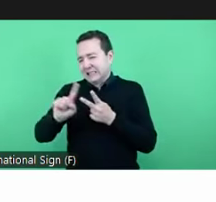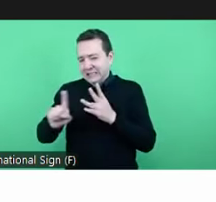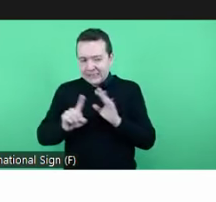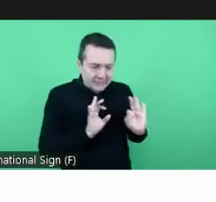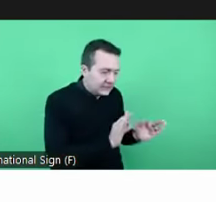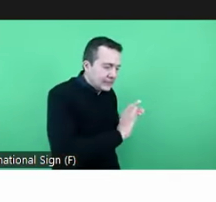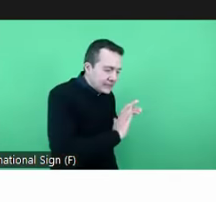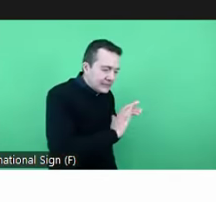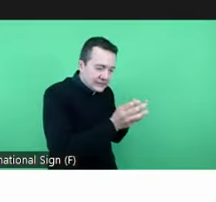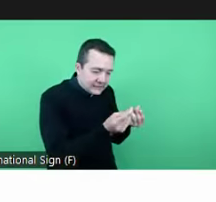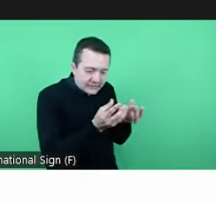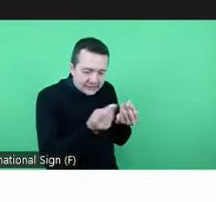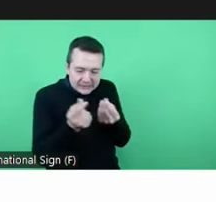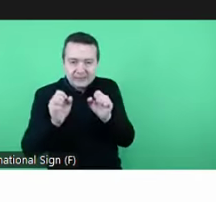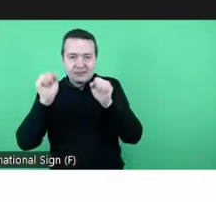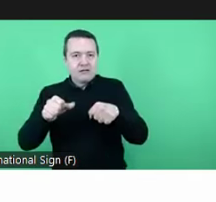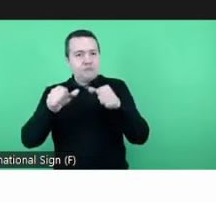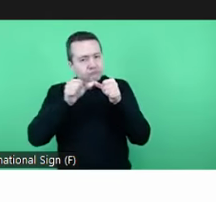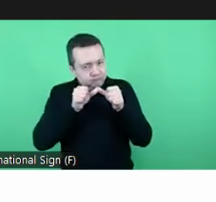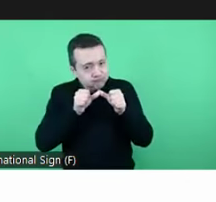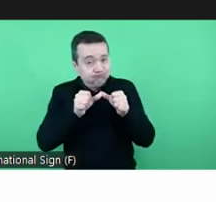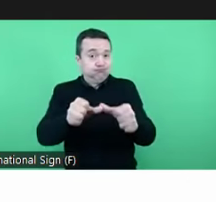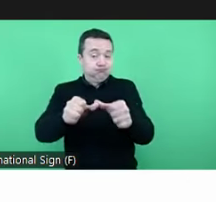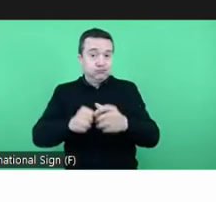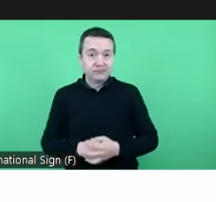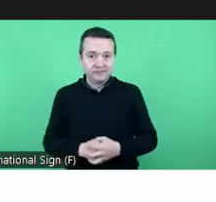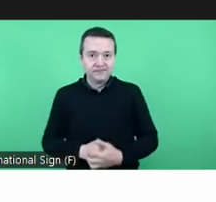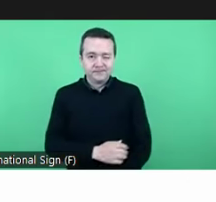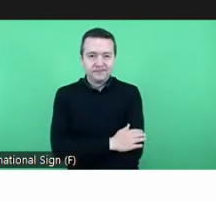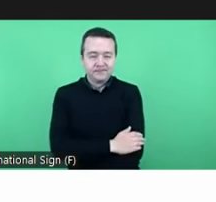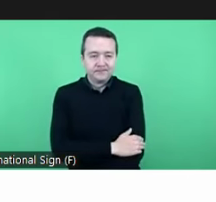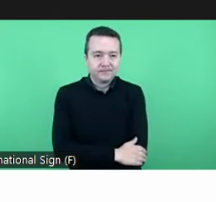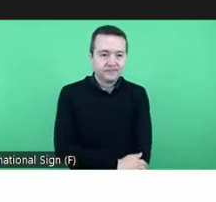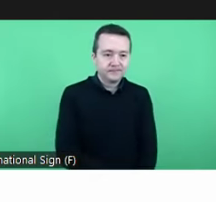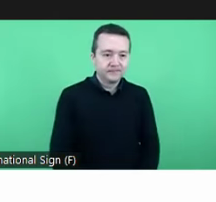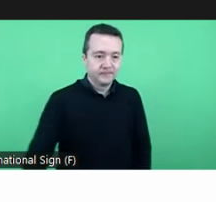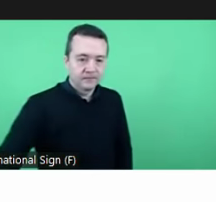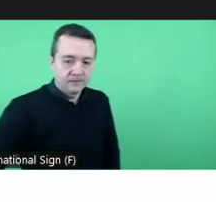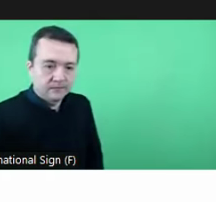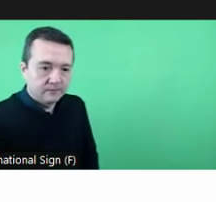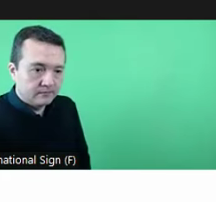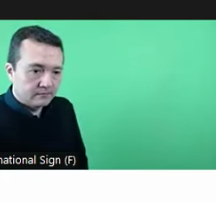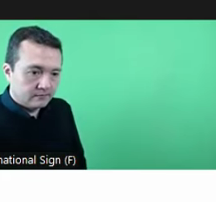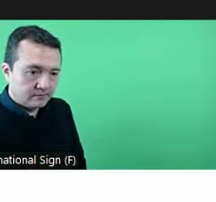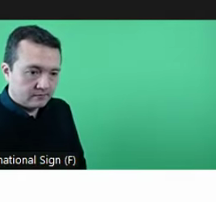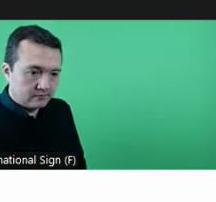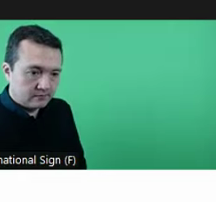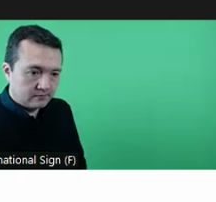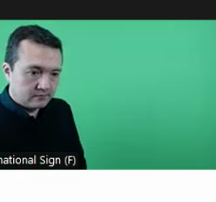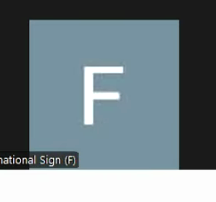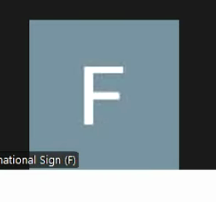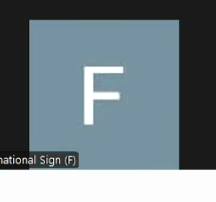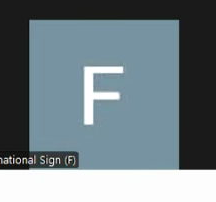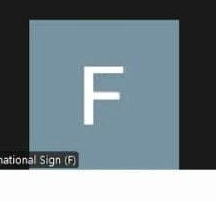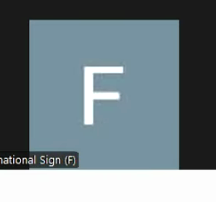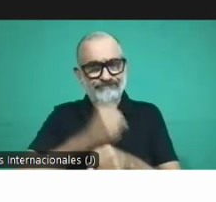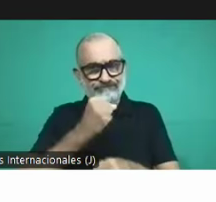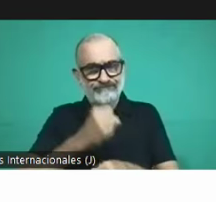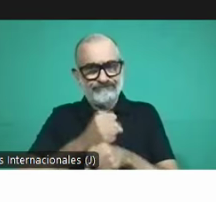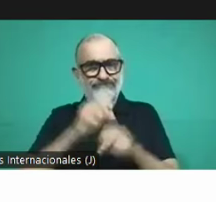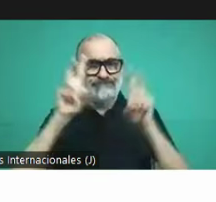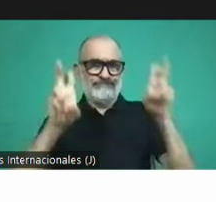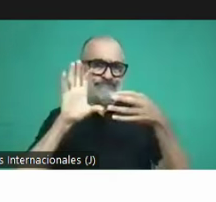y collective, sostenibles. equitable, and El sustainable. desafío entonces es seguir avanzando The hacia un challenge then is to continue sistema que moving toward a reduzca system el